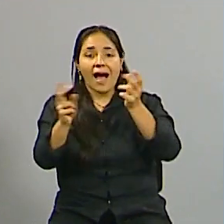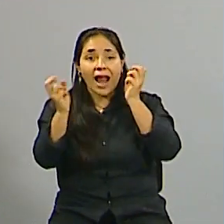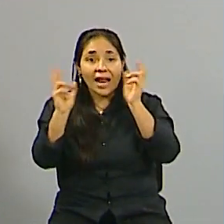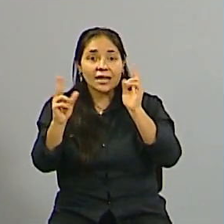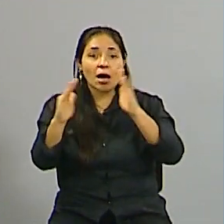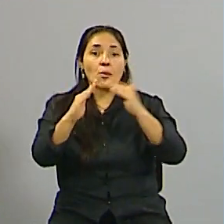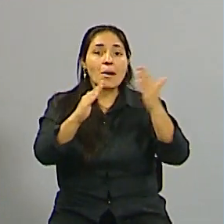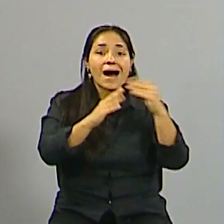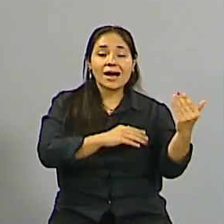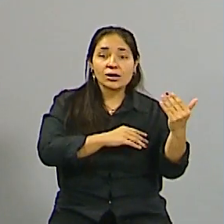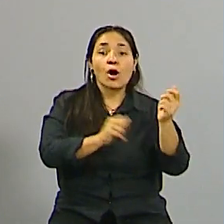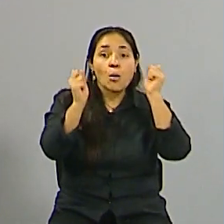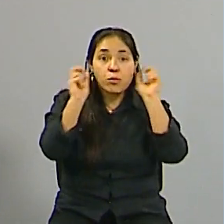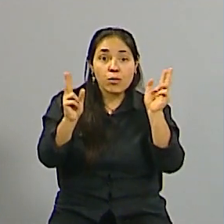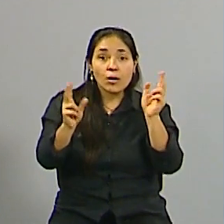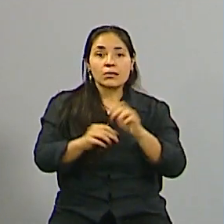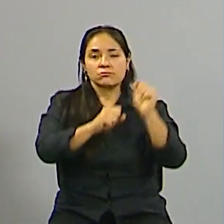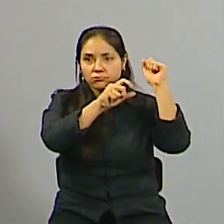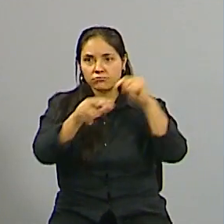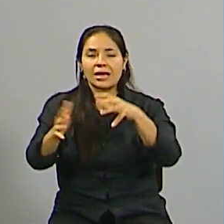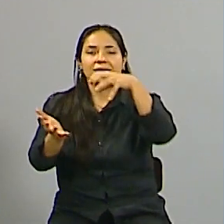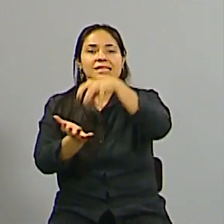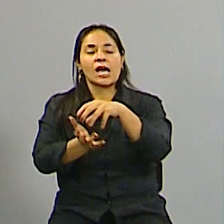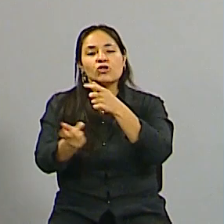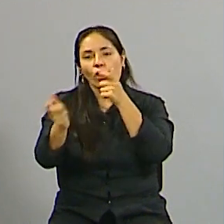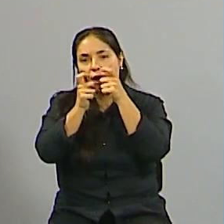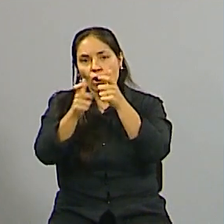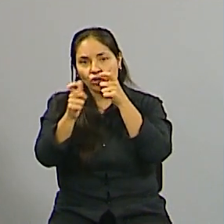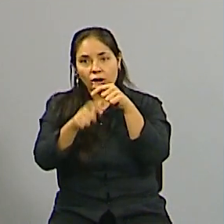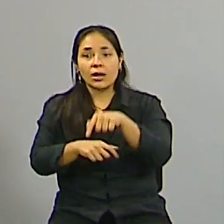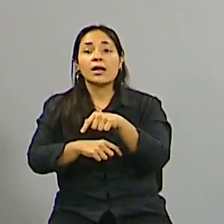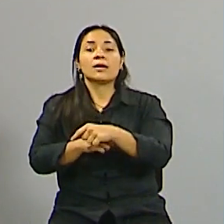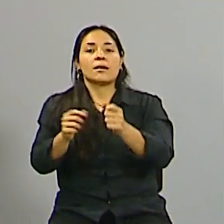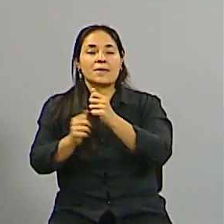barrio, una alerta que se dio en el centro de monitoreo, inmediatamente primero se